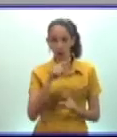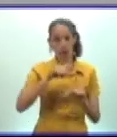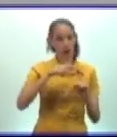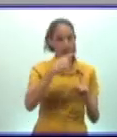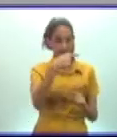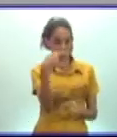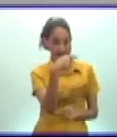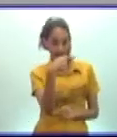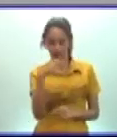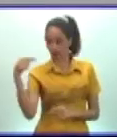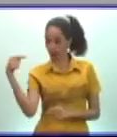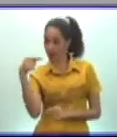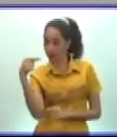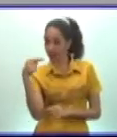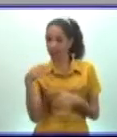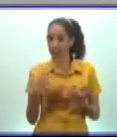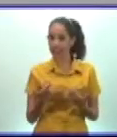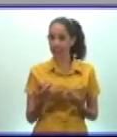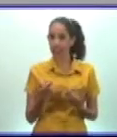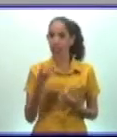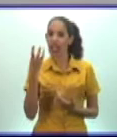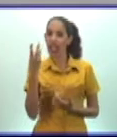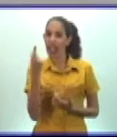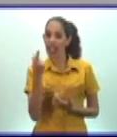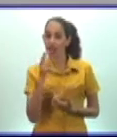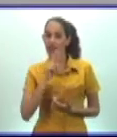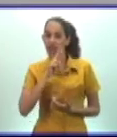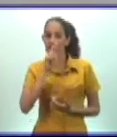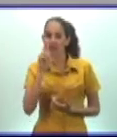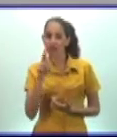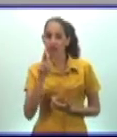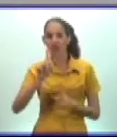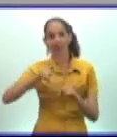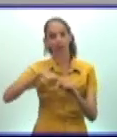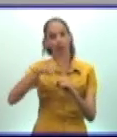el cociente resultará positivo.